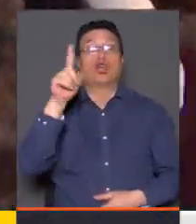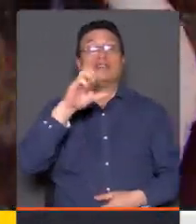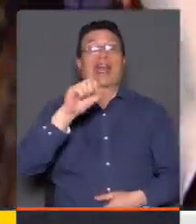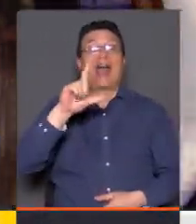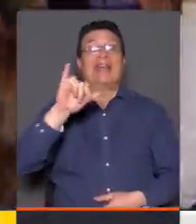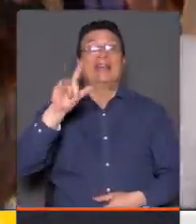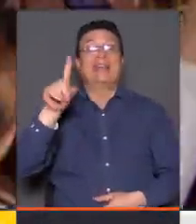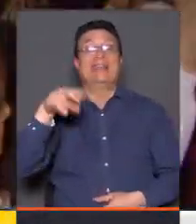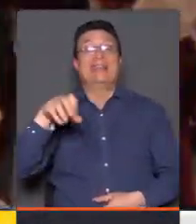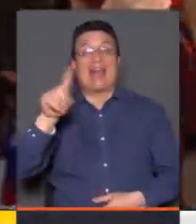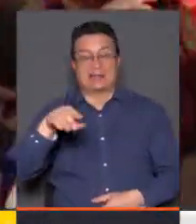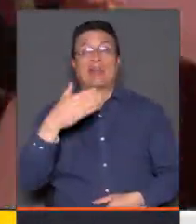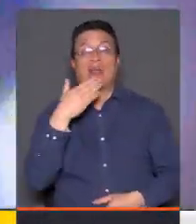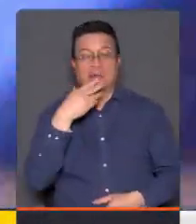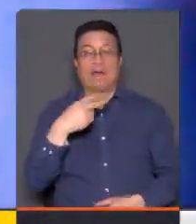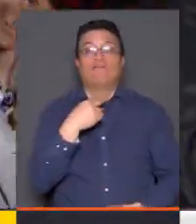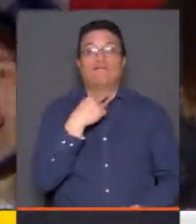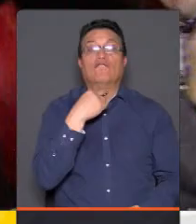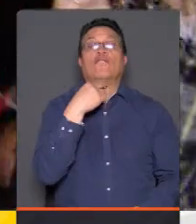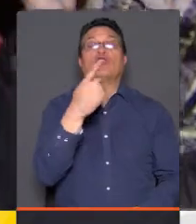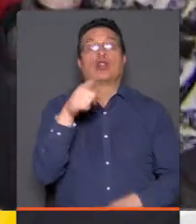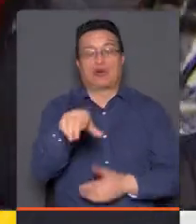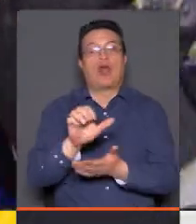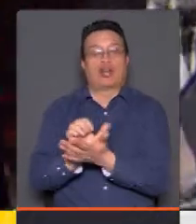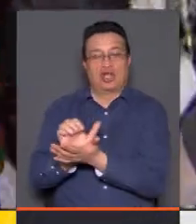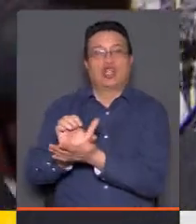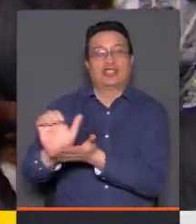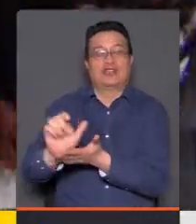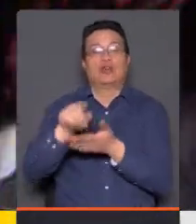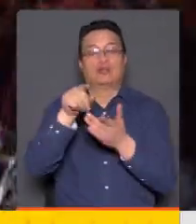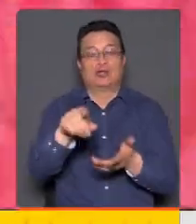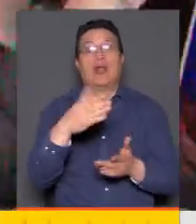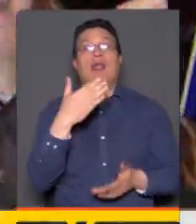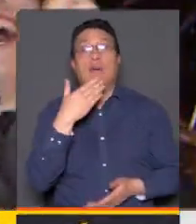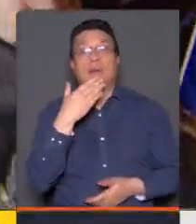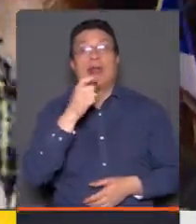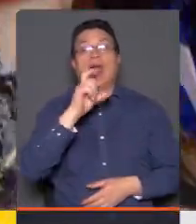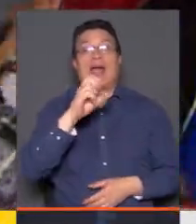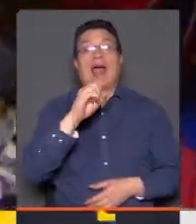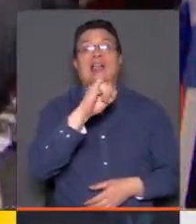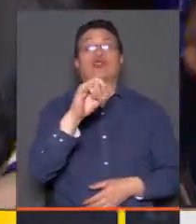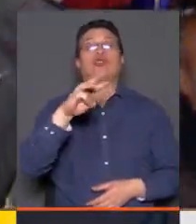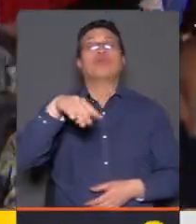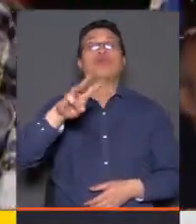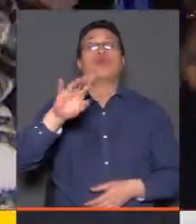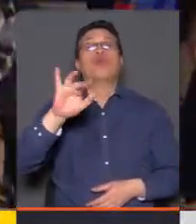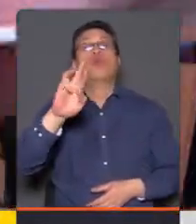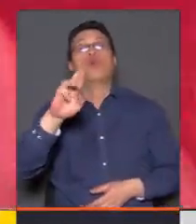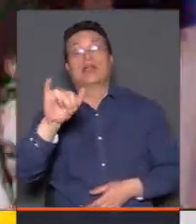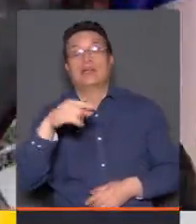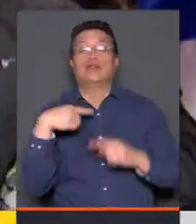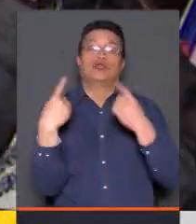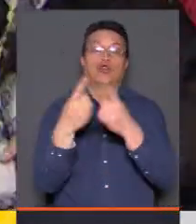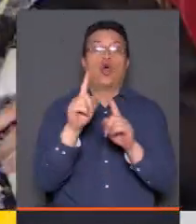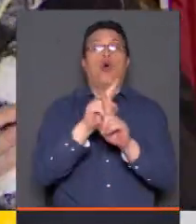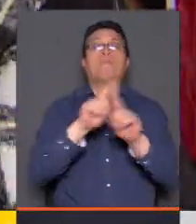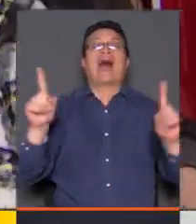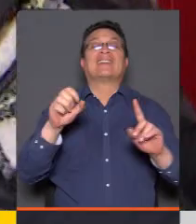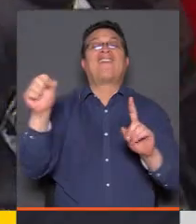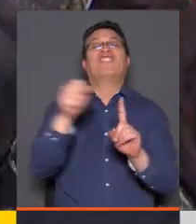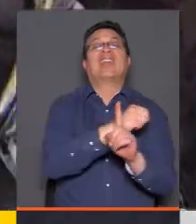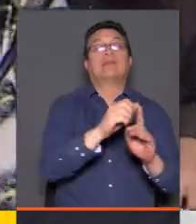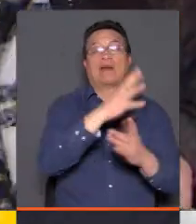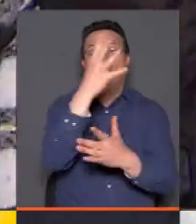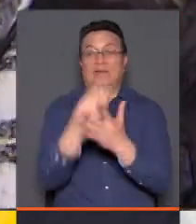la Casa Ciudadana por el Rechazo, además de Juan Carlos Gasmuri, de la agrupación ciudadana de No Más Víctimas. En fin, lo que han estado haciendo ellos